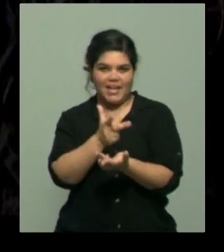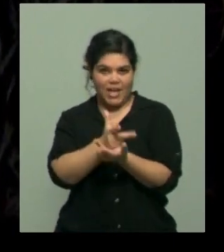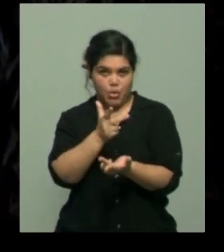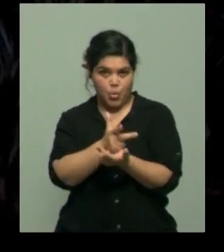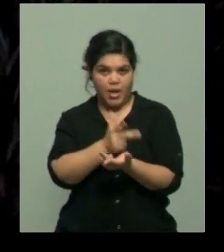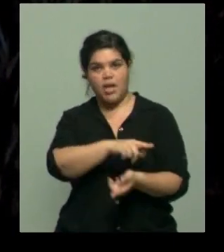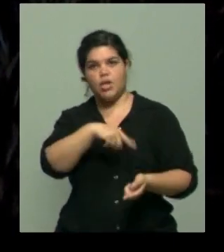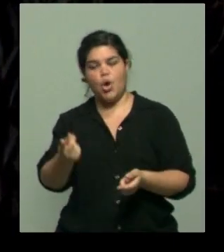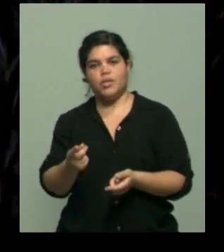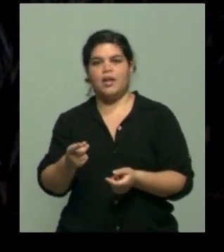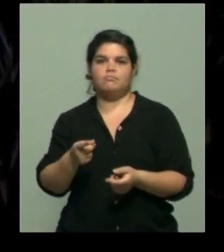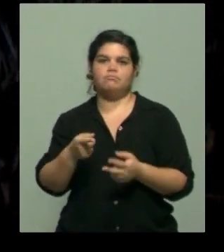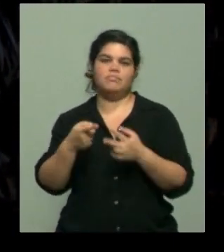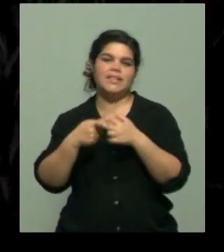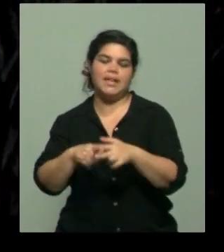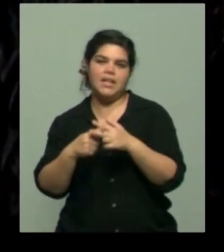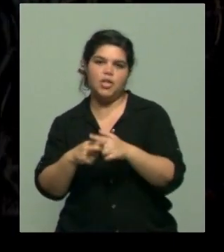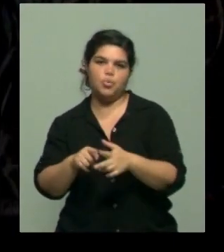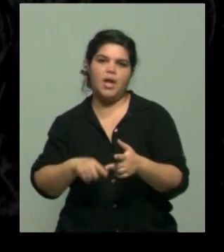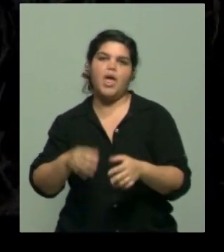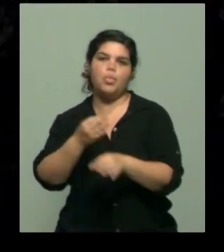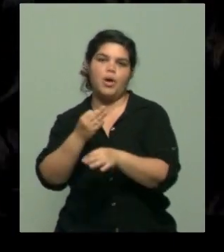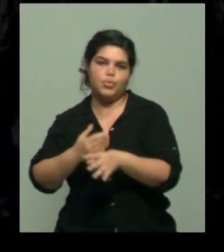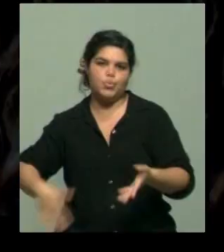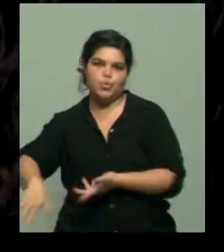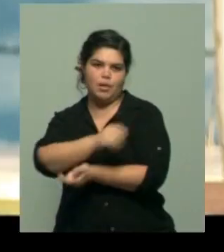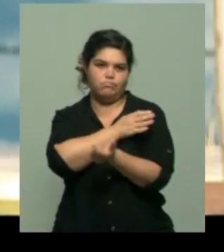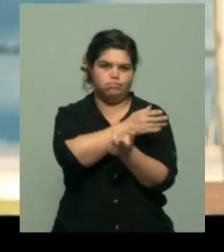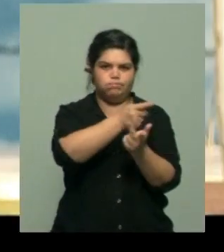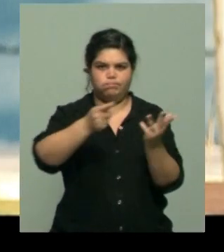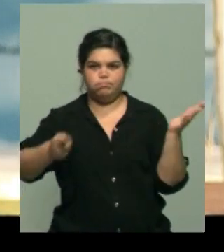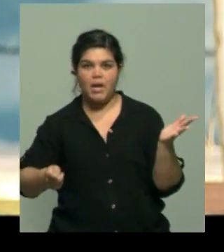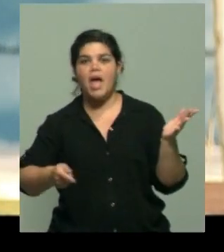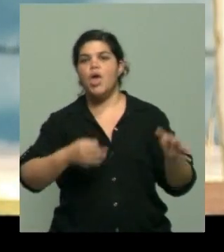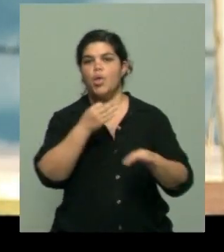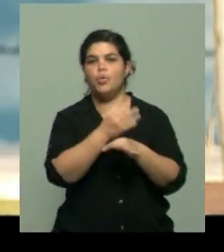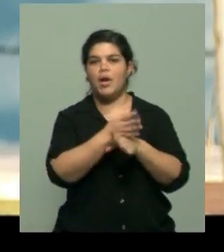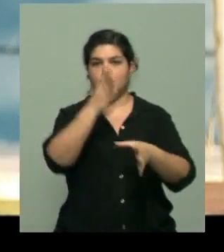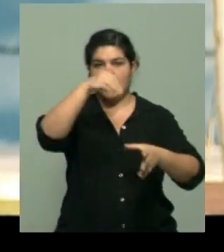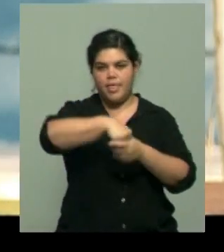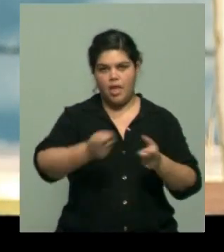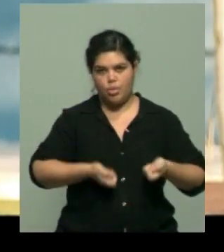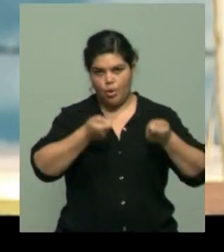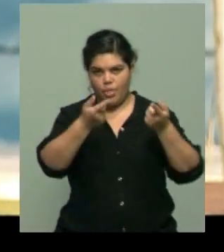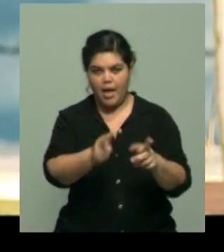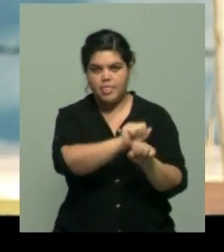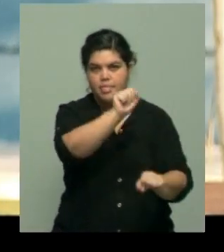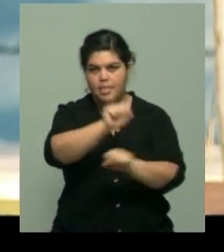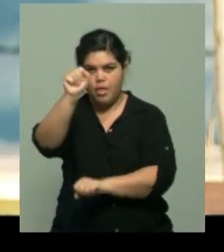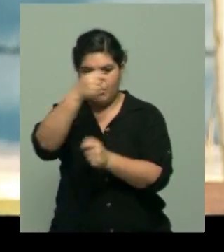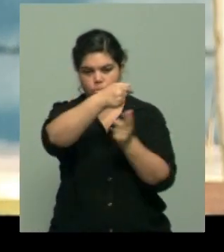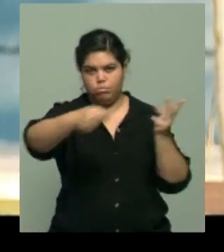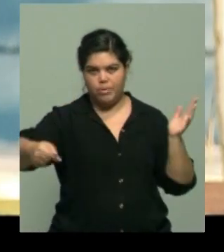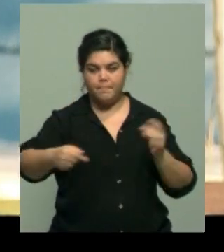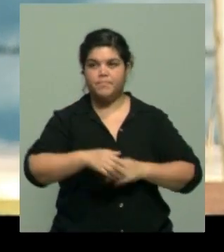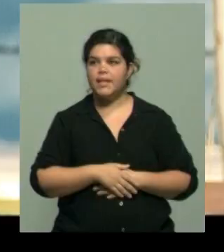en lengua de señas y la tecnicatura en educación social. Todo esto que me estás diciendo de las diferentes especialidades de